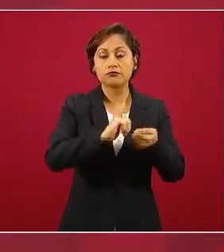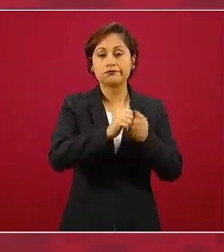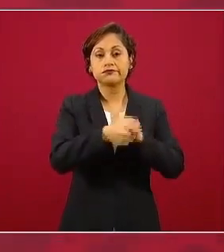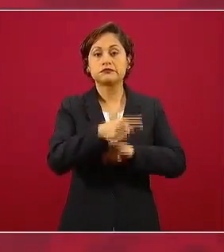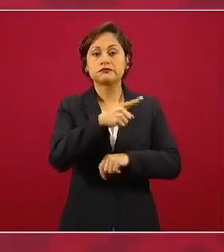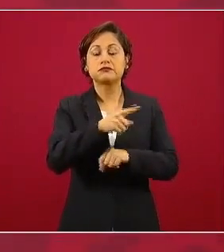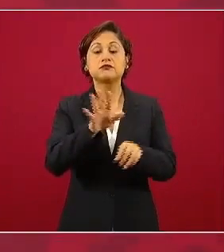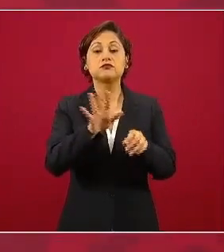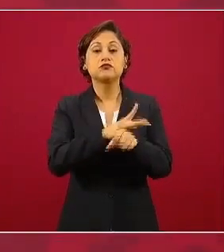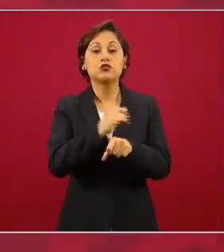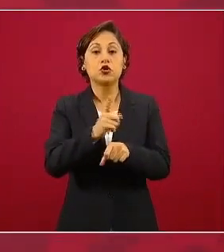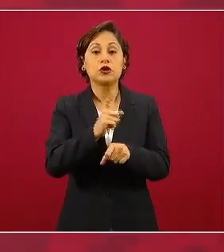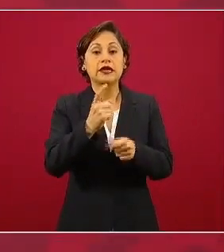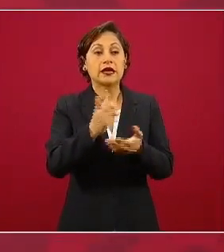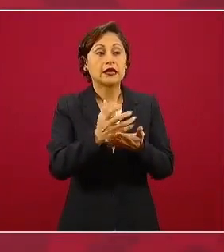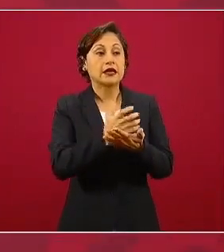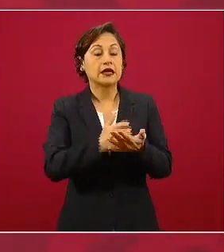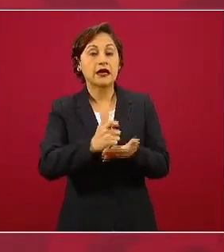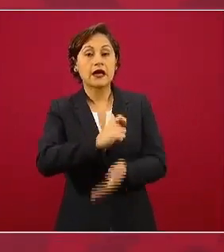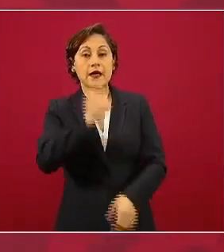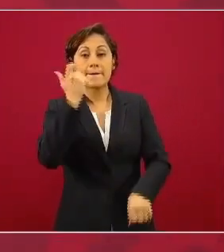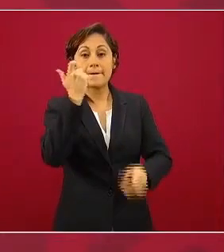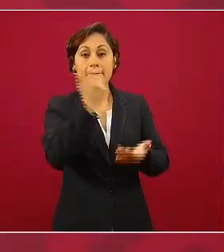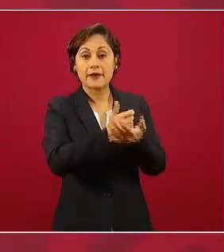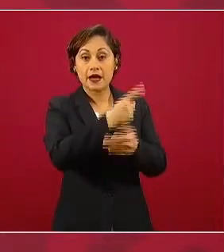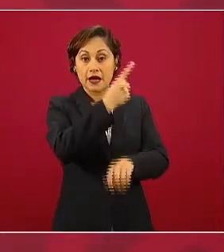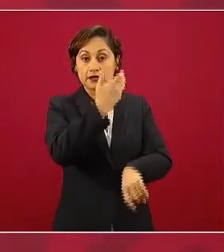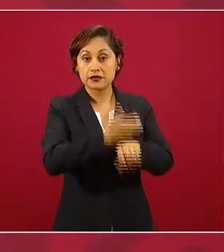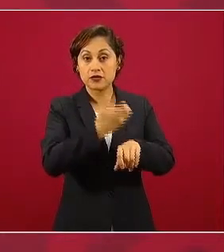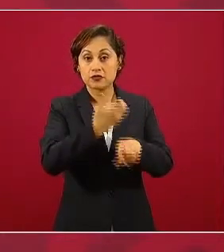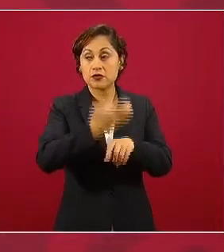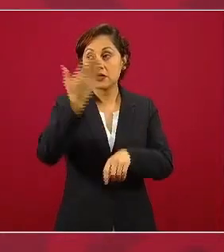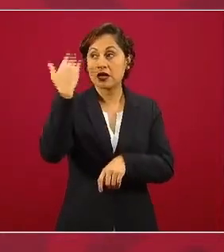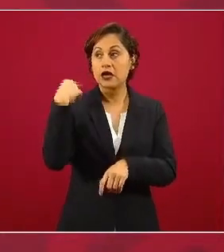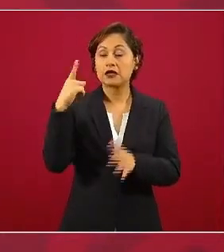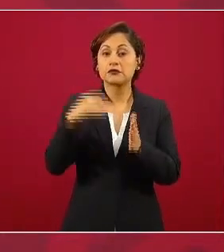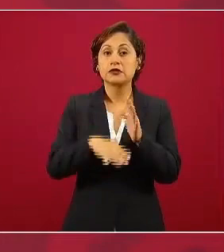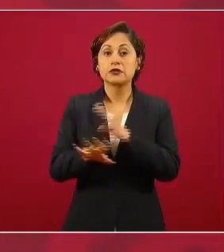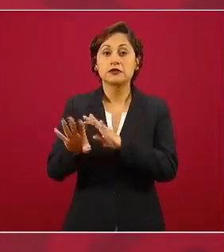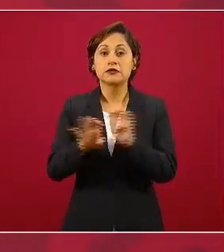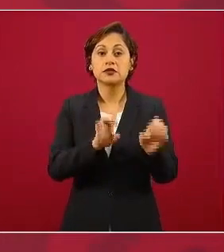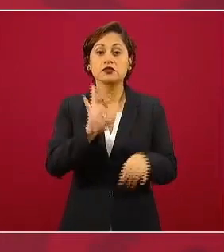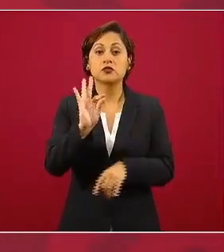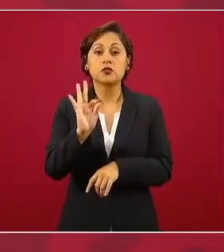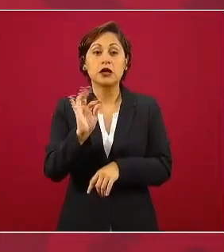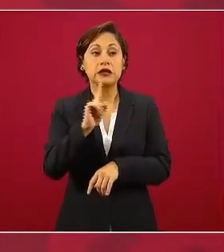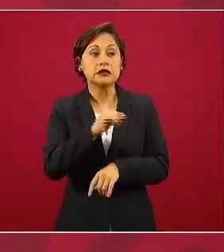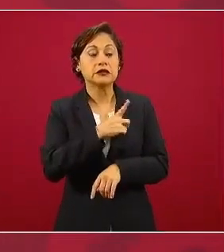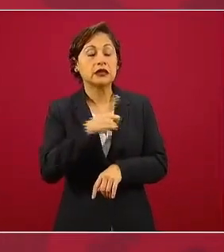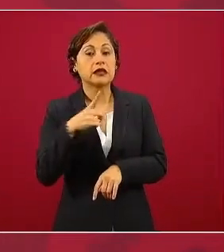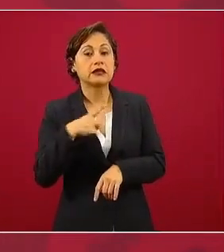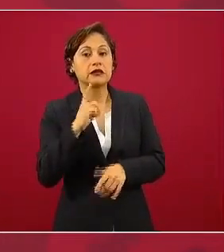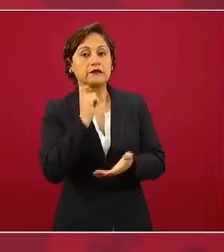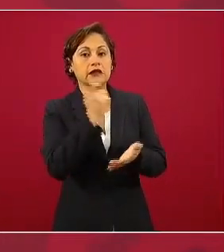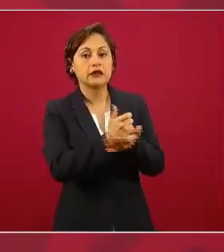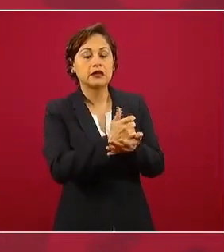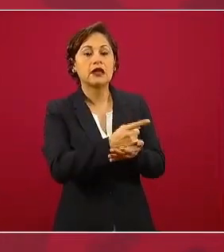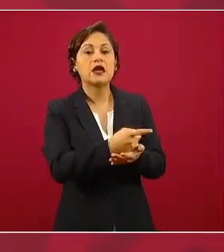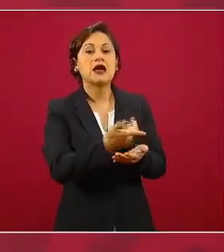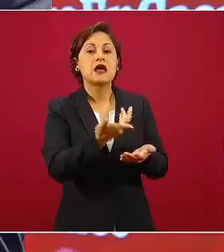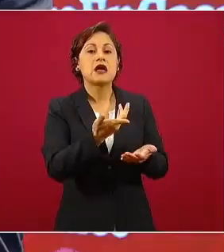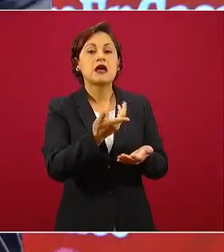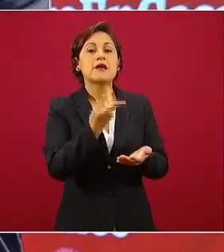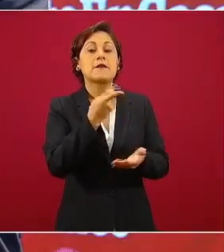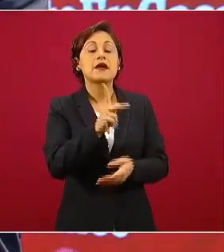Unidos desde los años 40. Hay que dar una cantidad de agua a